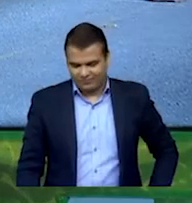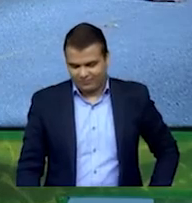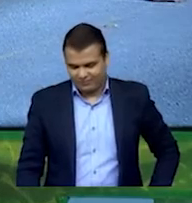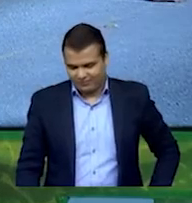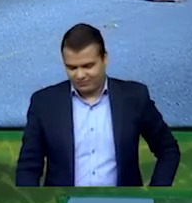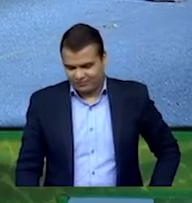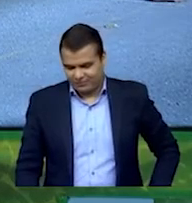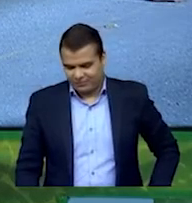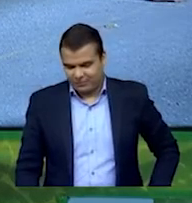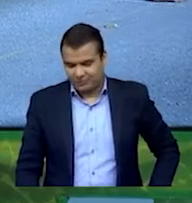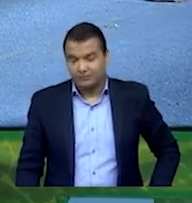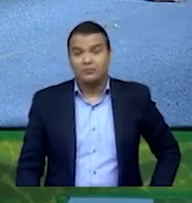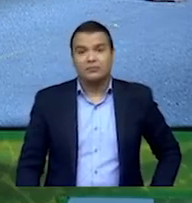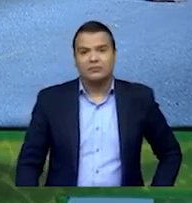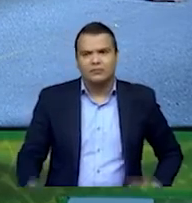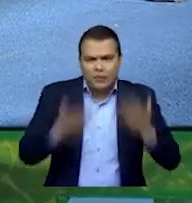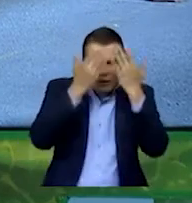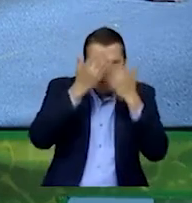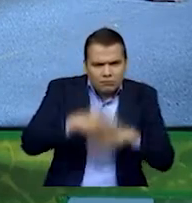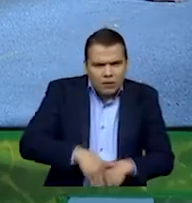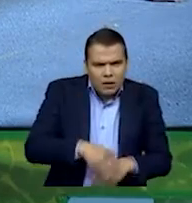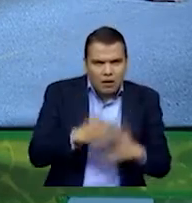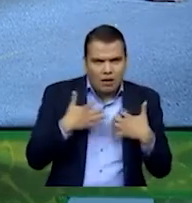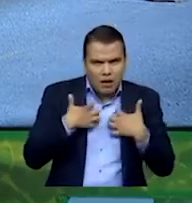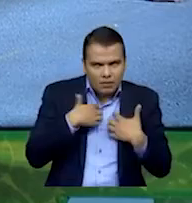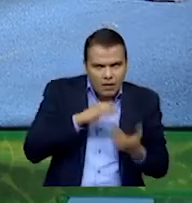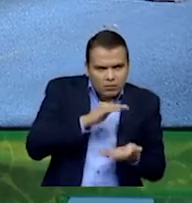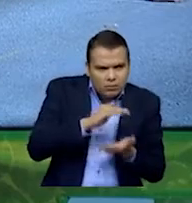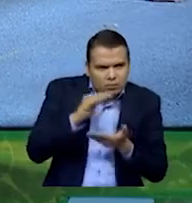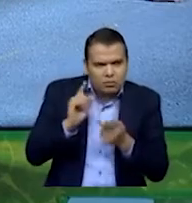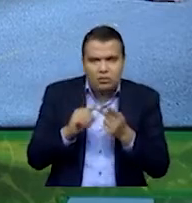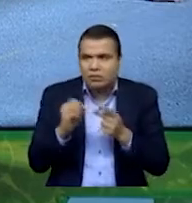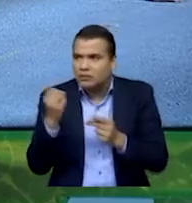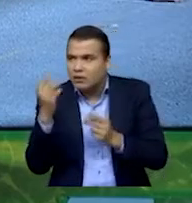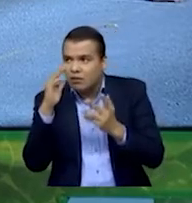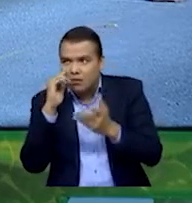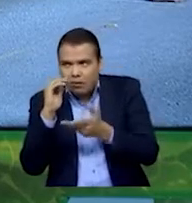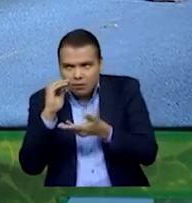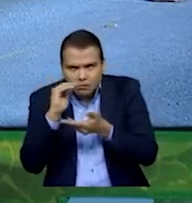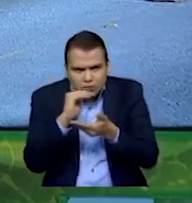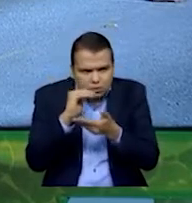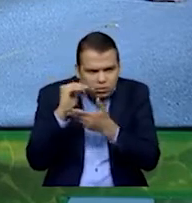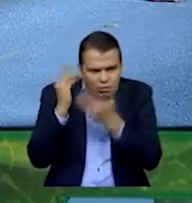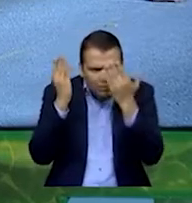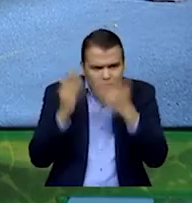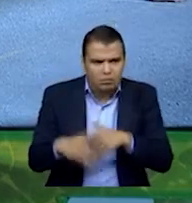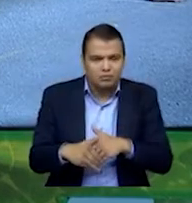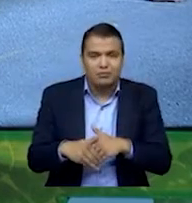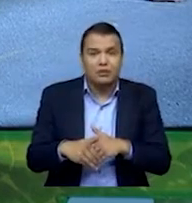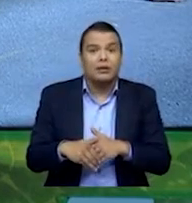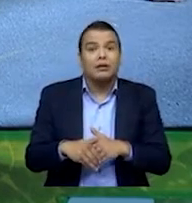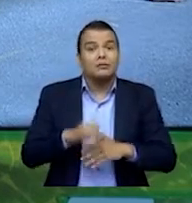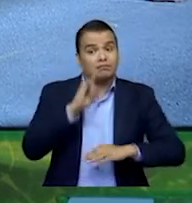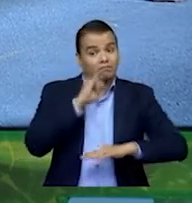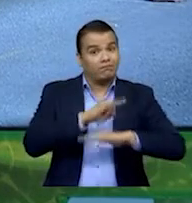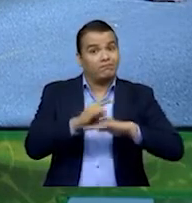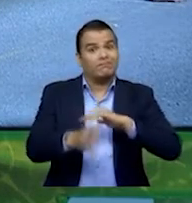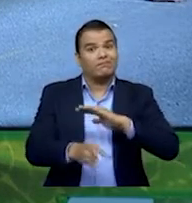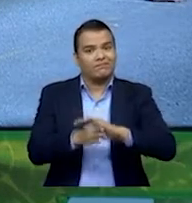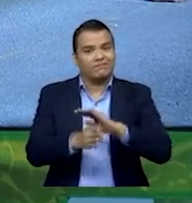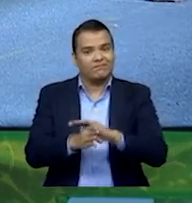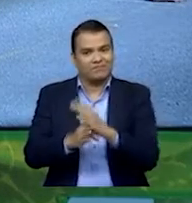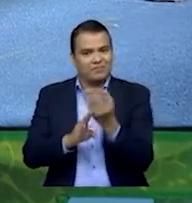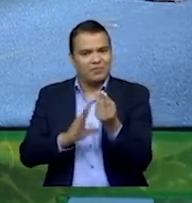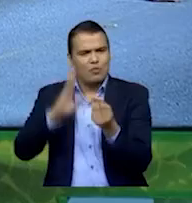los operativos para prevenir el tráfico de flora y fauna no se detienen acompañamos un puesto de control móvil de la cbc el grupo de